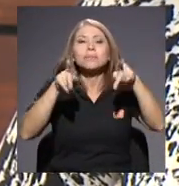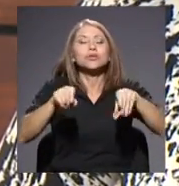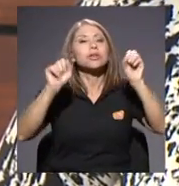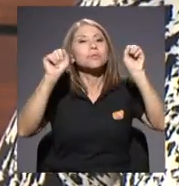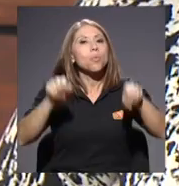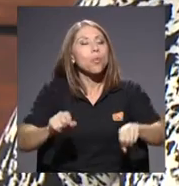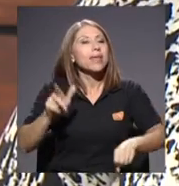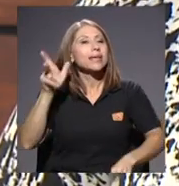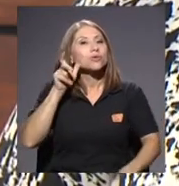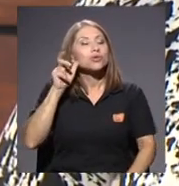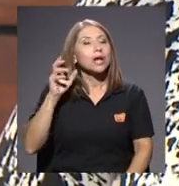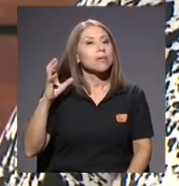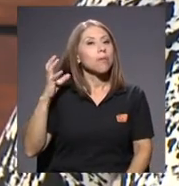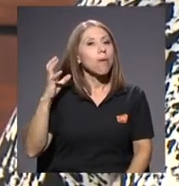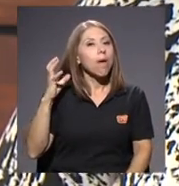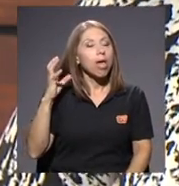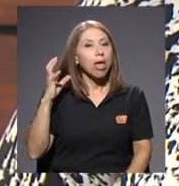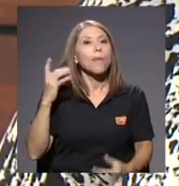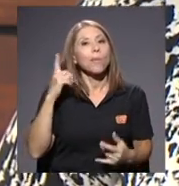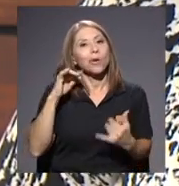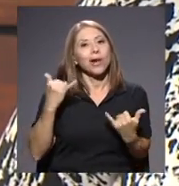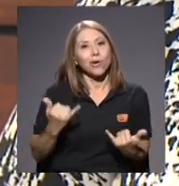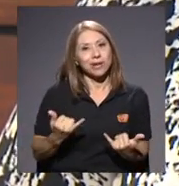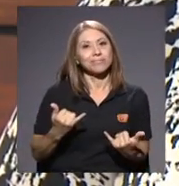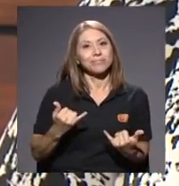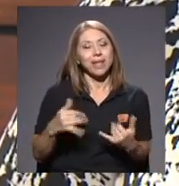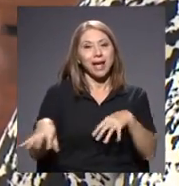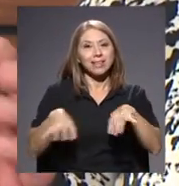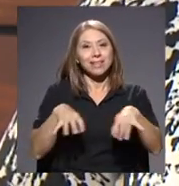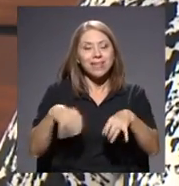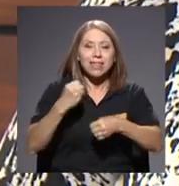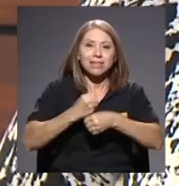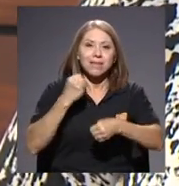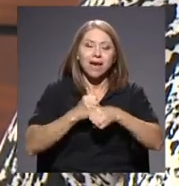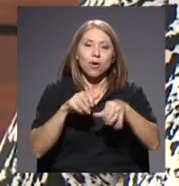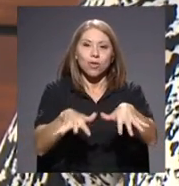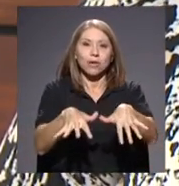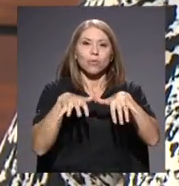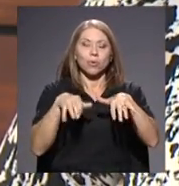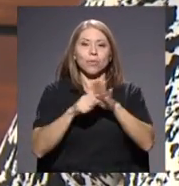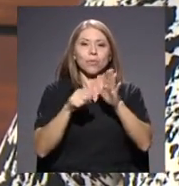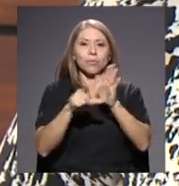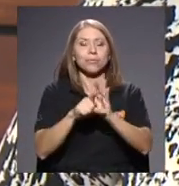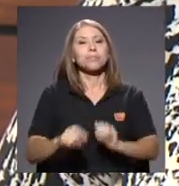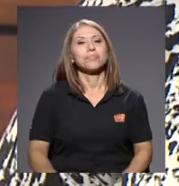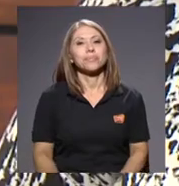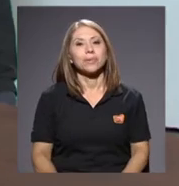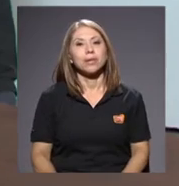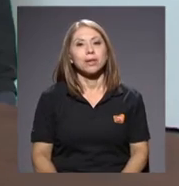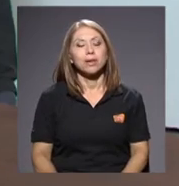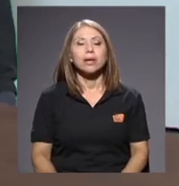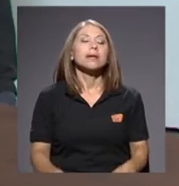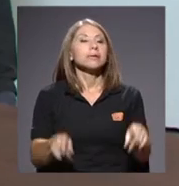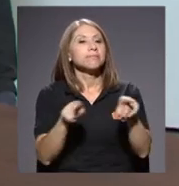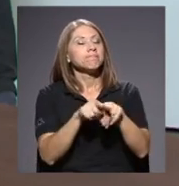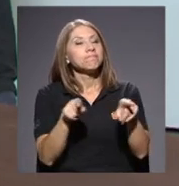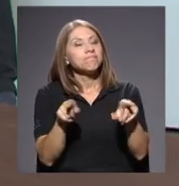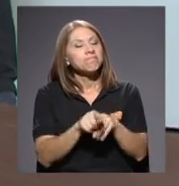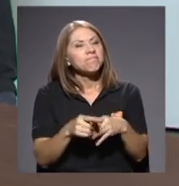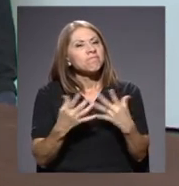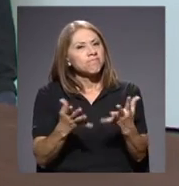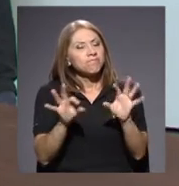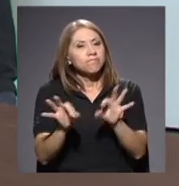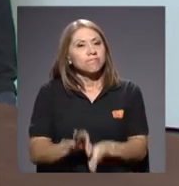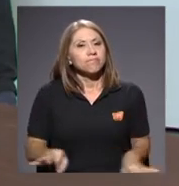radio, la actividad del plenario y las comisiones plenas por el momento. Yo sí quería decir una cosa sobre lo que estábamos hablando ahora.